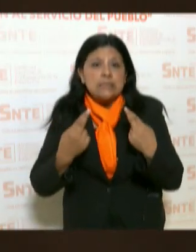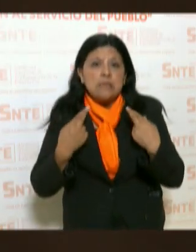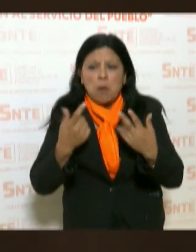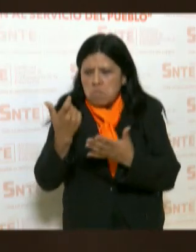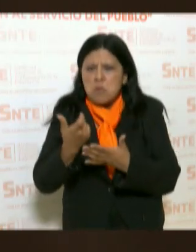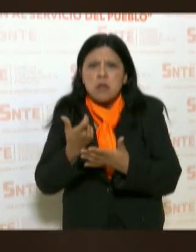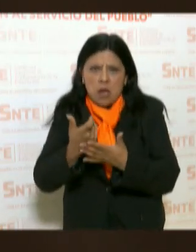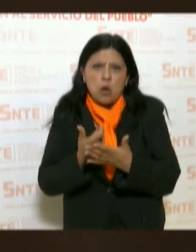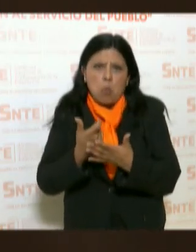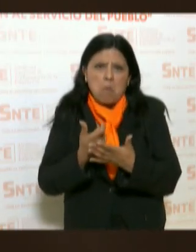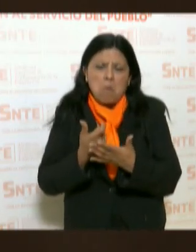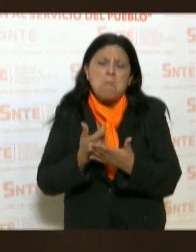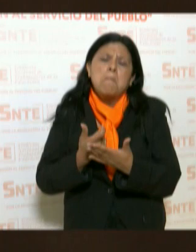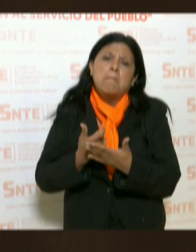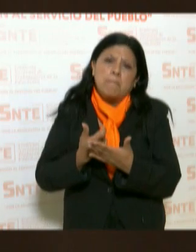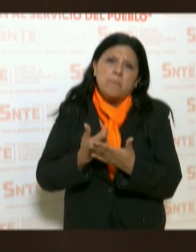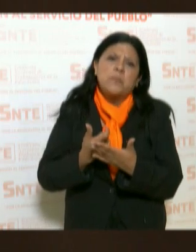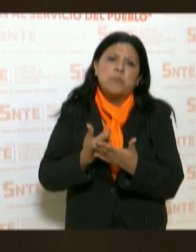mínimo.